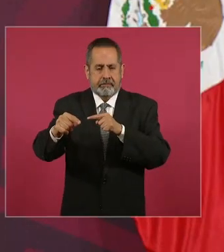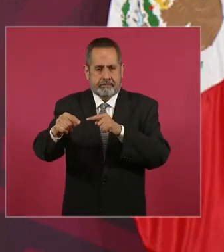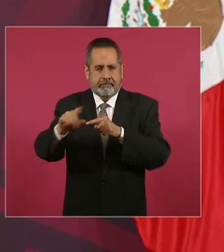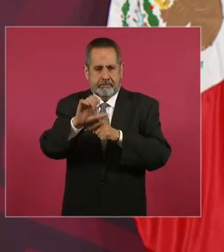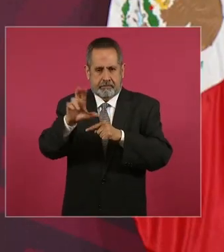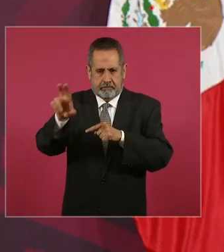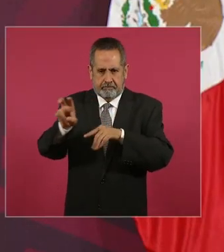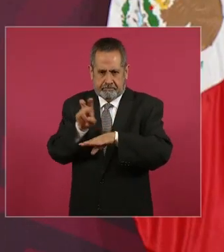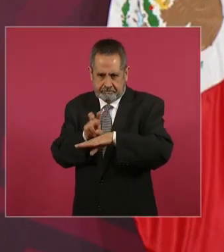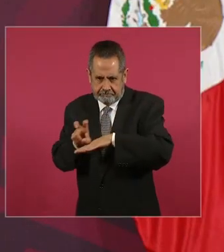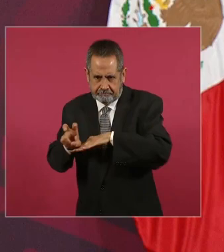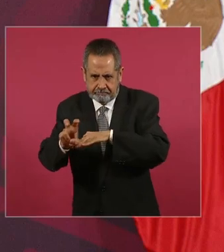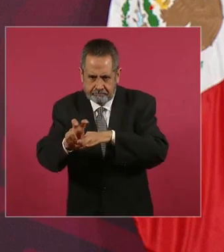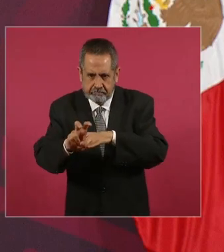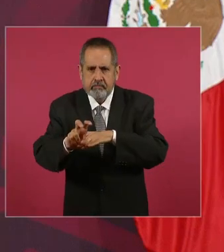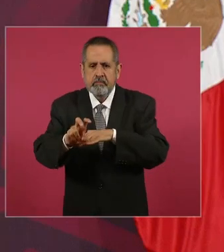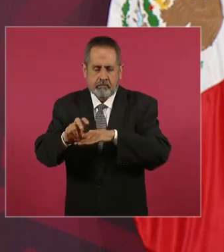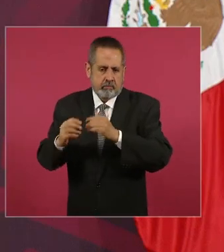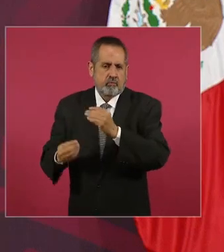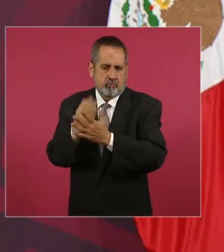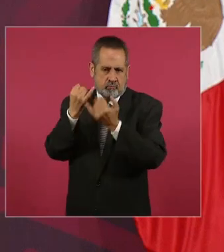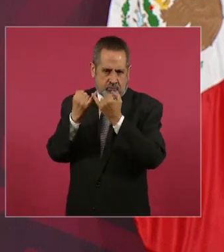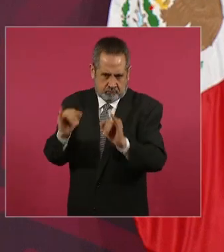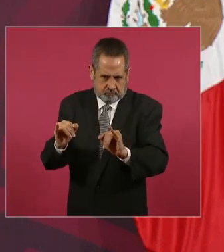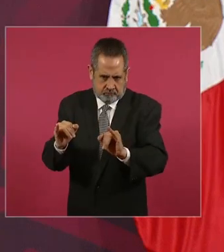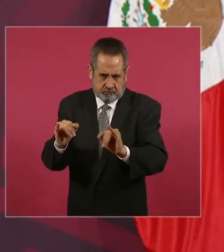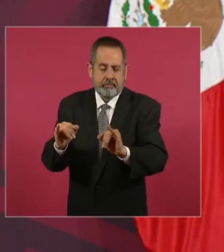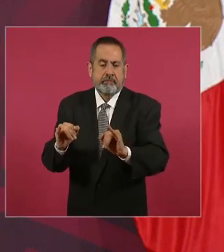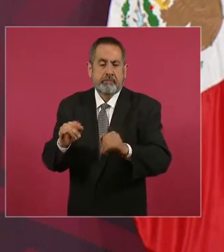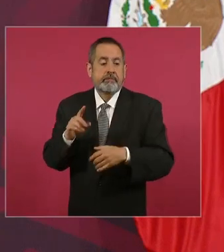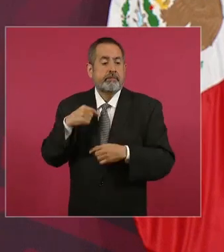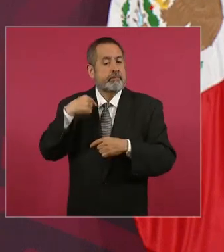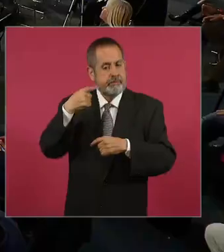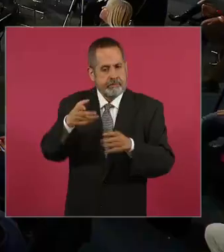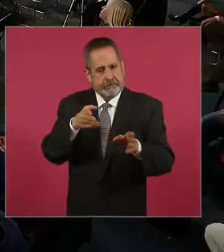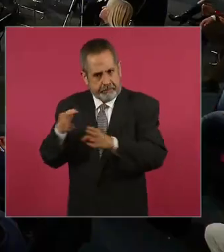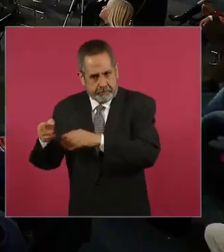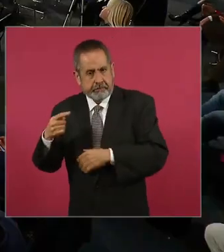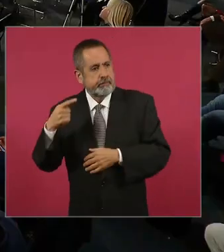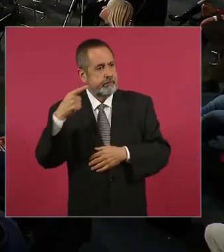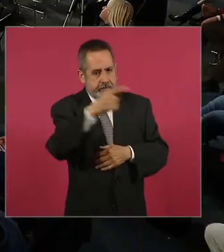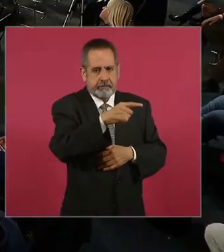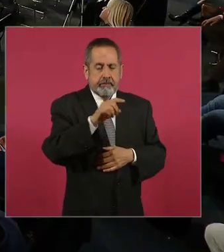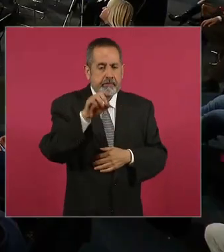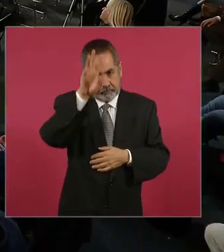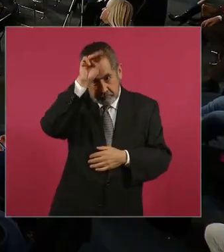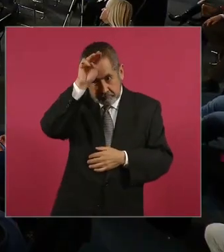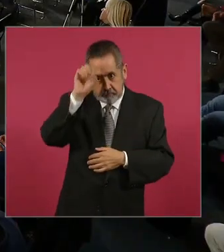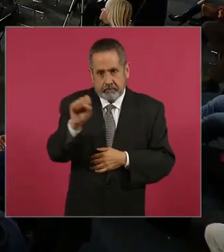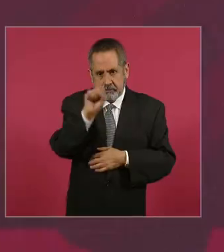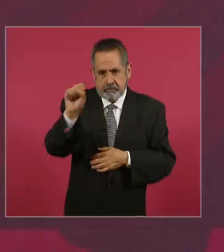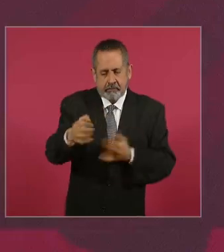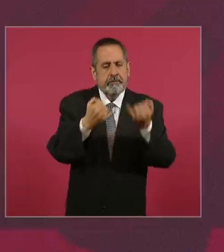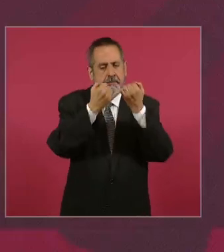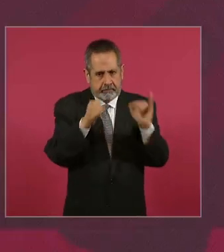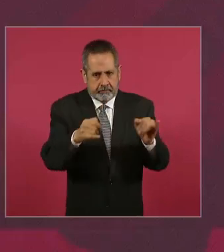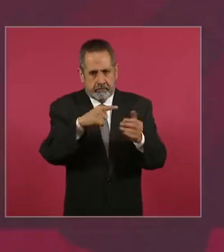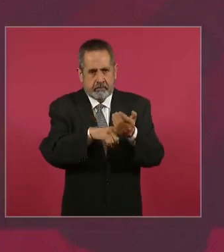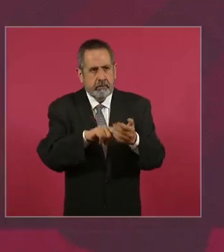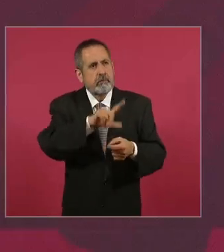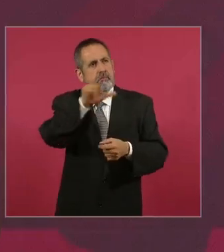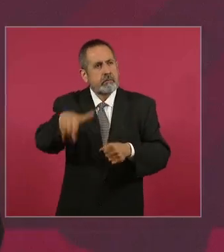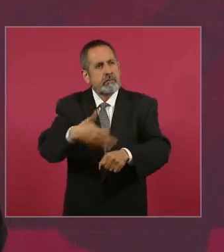Cancún, y el sábado el cuchillo, y vamos también en la